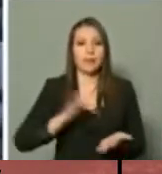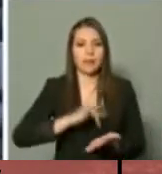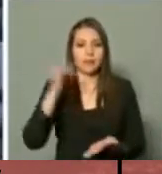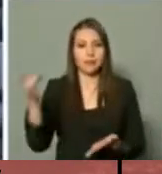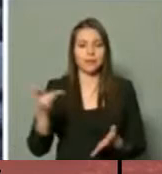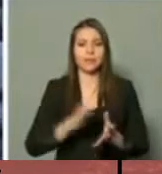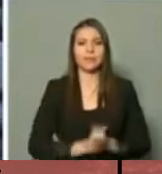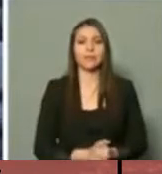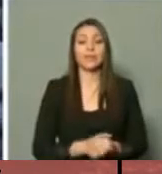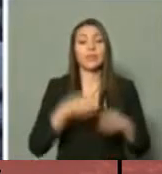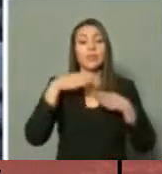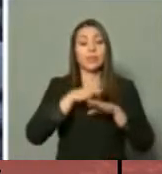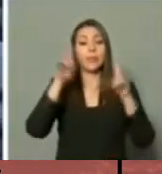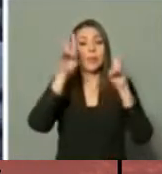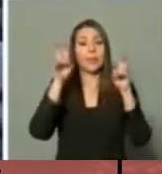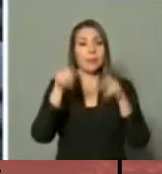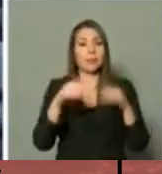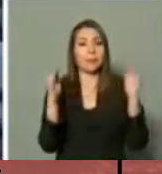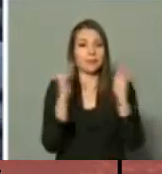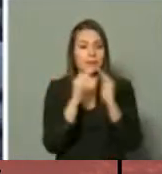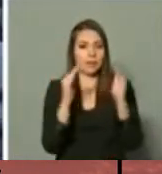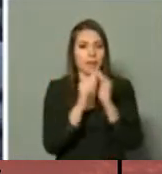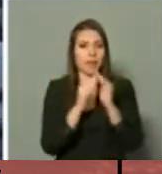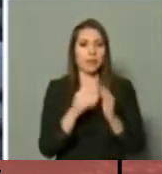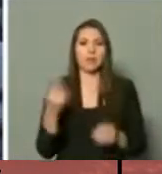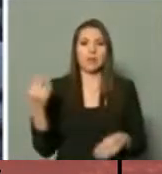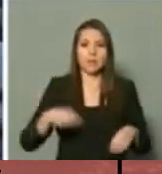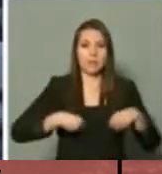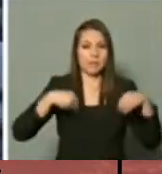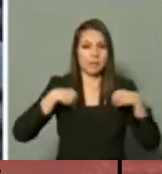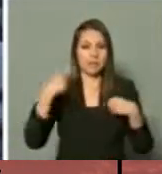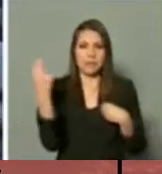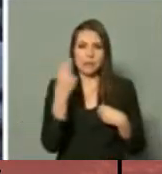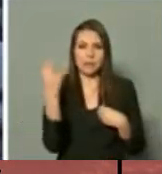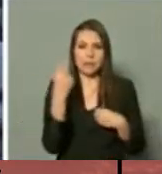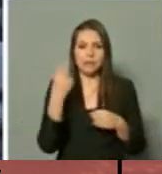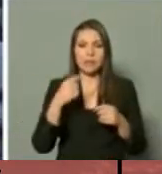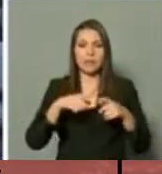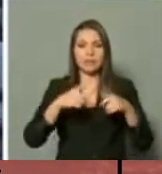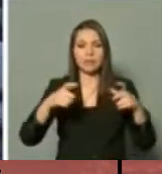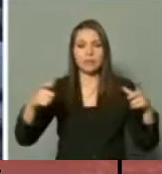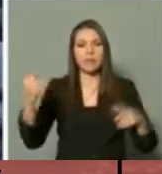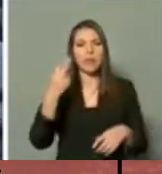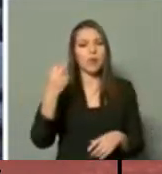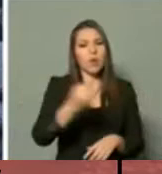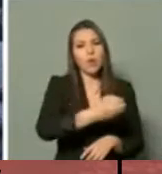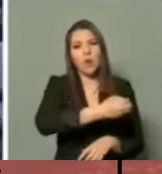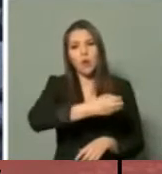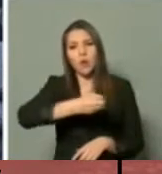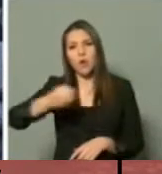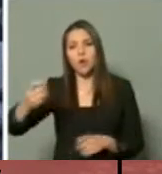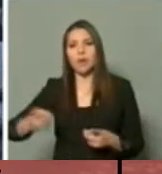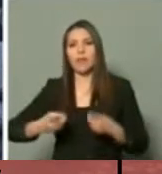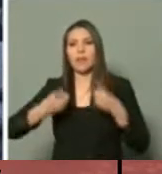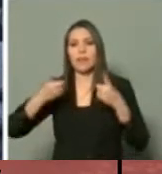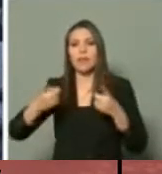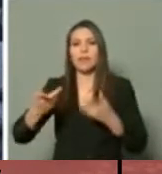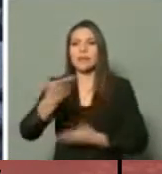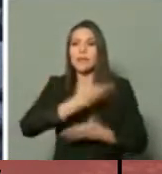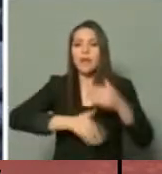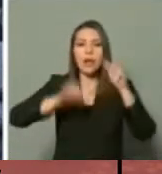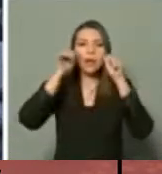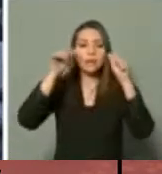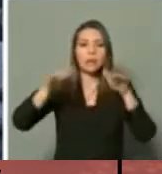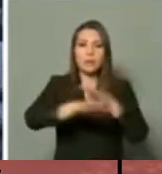En cuestión de vivienda, necesitamos crecer de manera ordenada y garantizar los servicios básicos de vivienda a los ciudadanos, en donde nadie